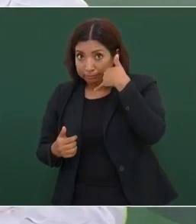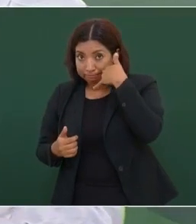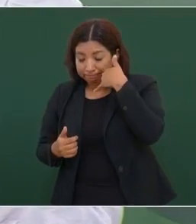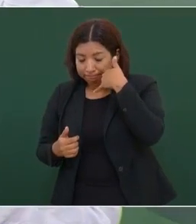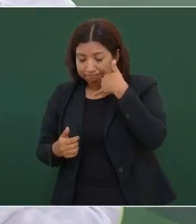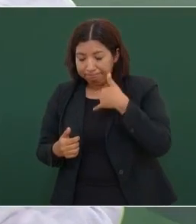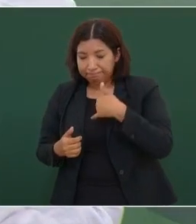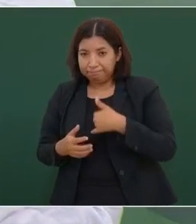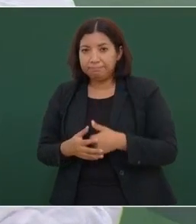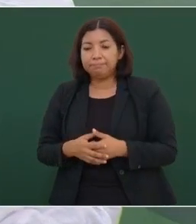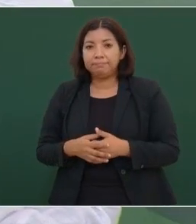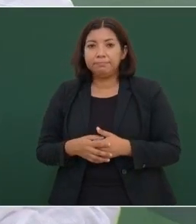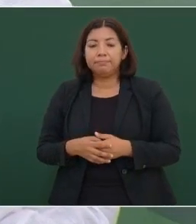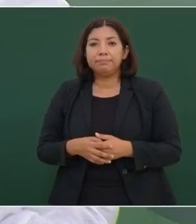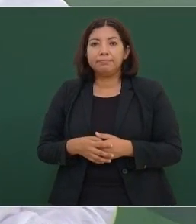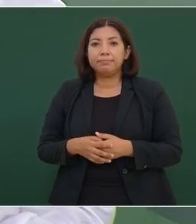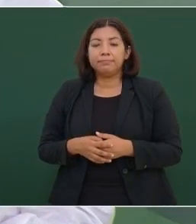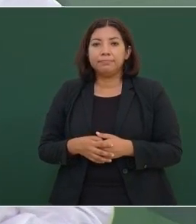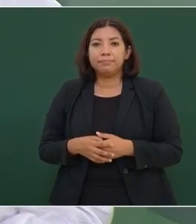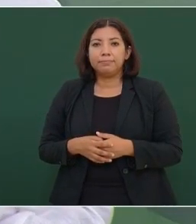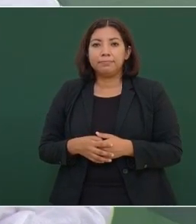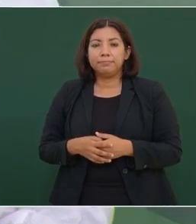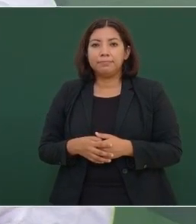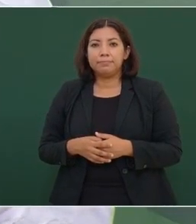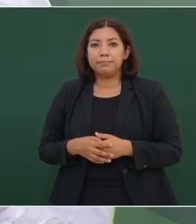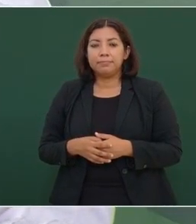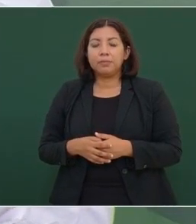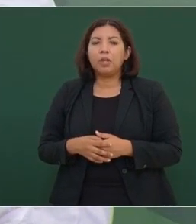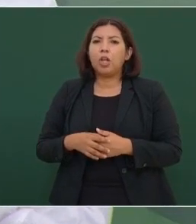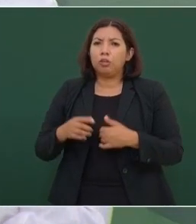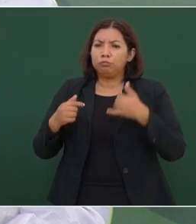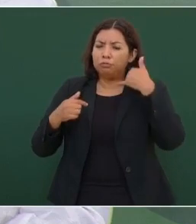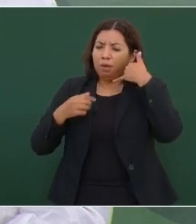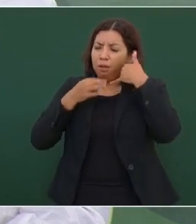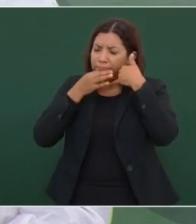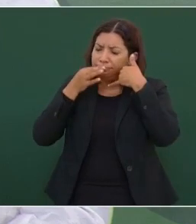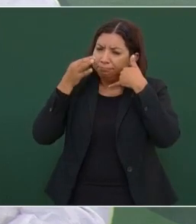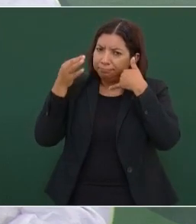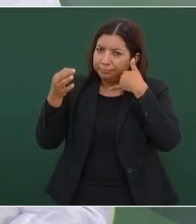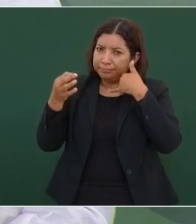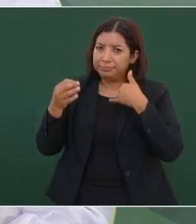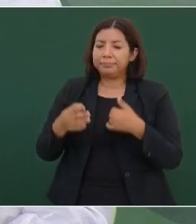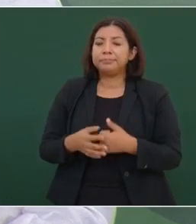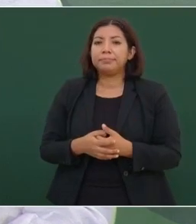bien si el gobierno de Estados Unidos